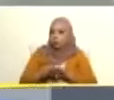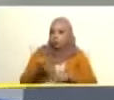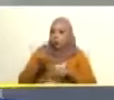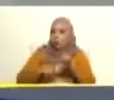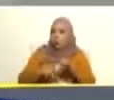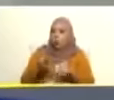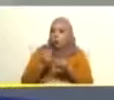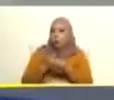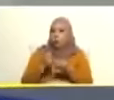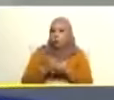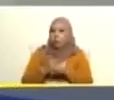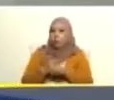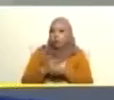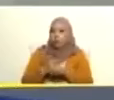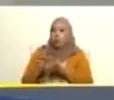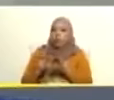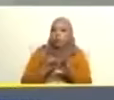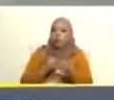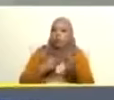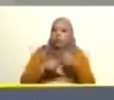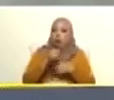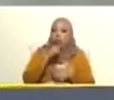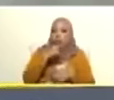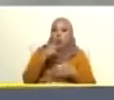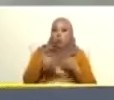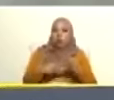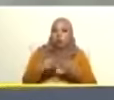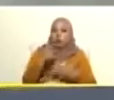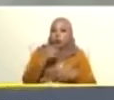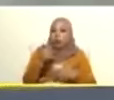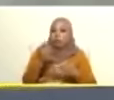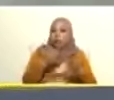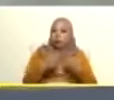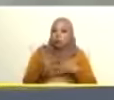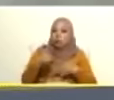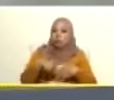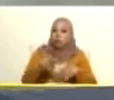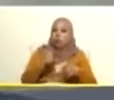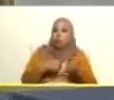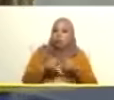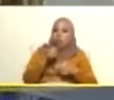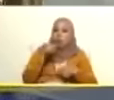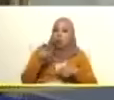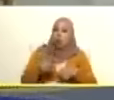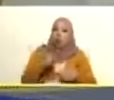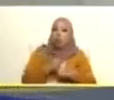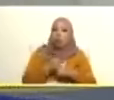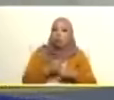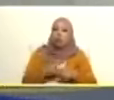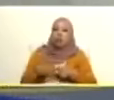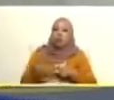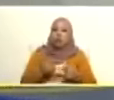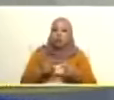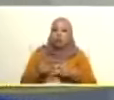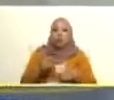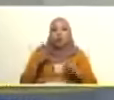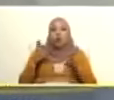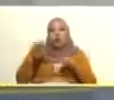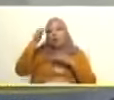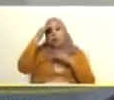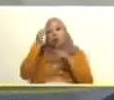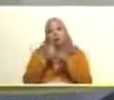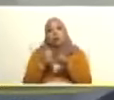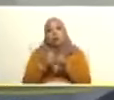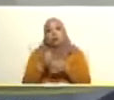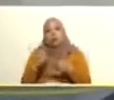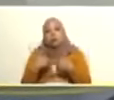compramos o pretendemos comercializar productos que vienen del contrabando, entonces también estamos siendo cómplices y además estamos atentando